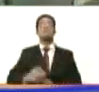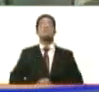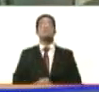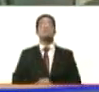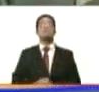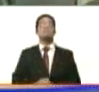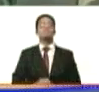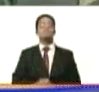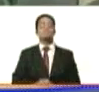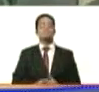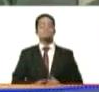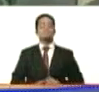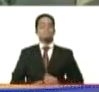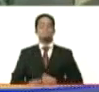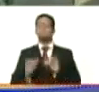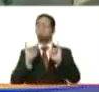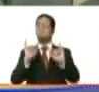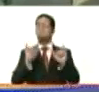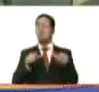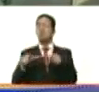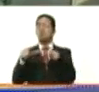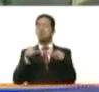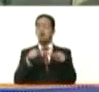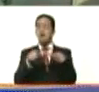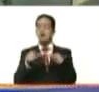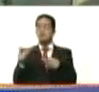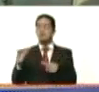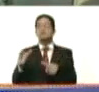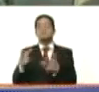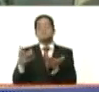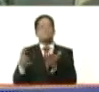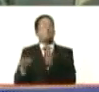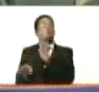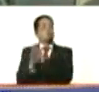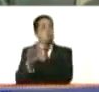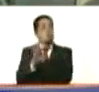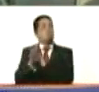donde estuvo y está todavía